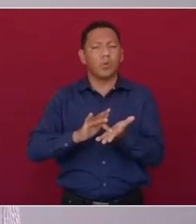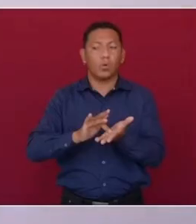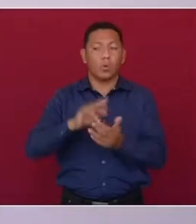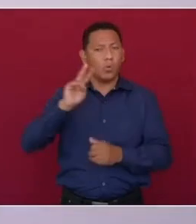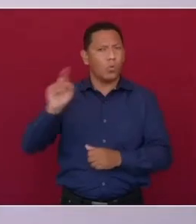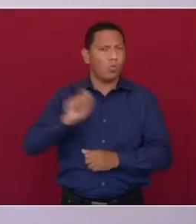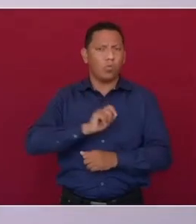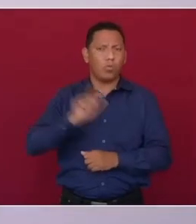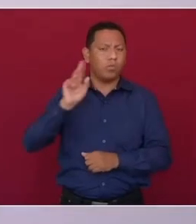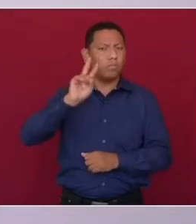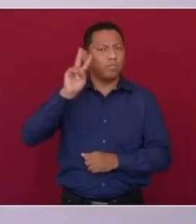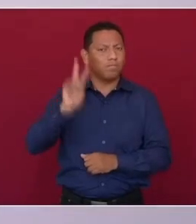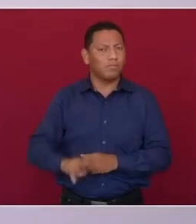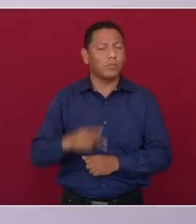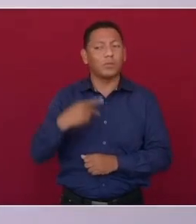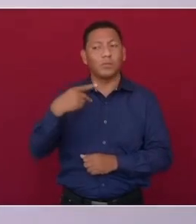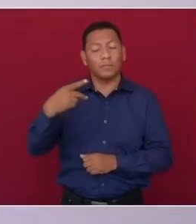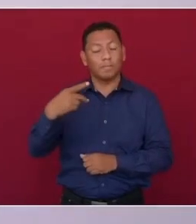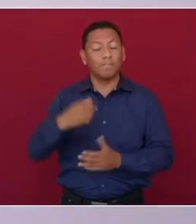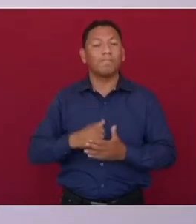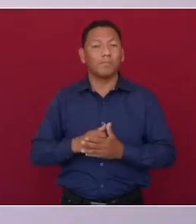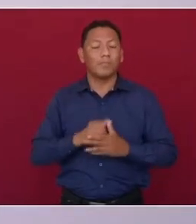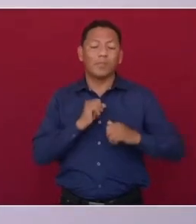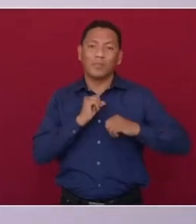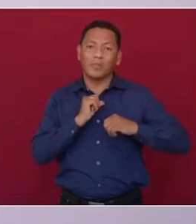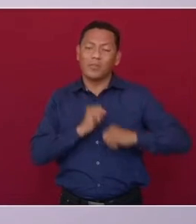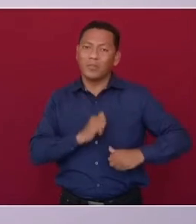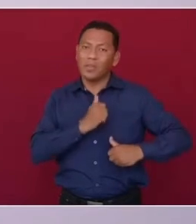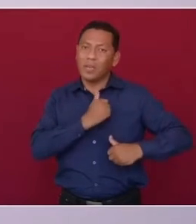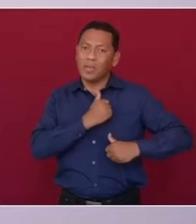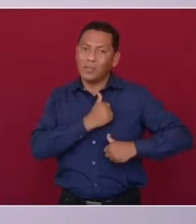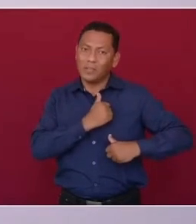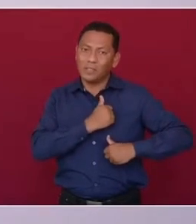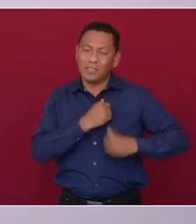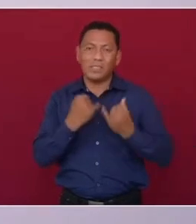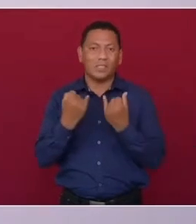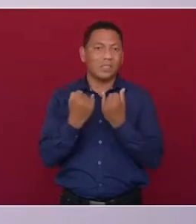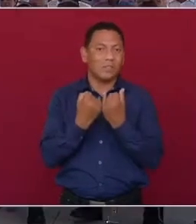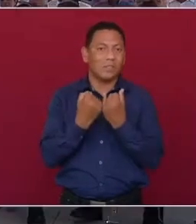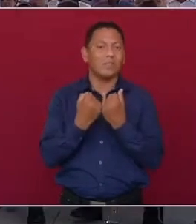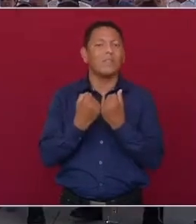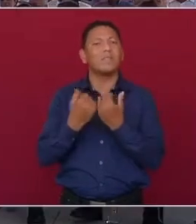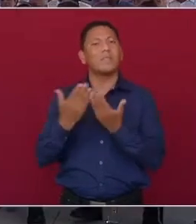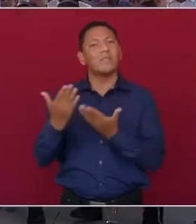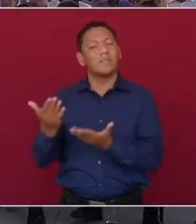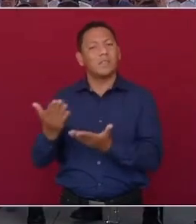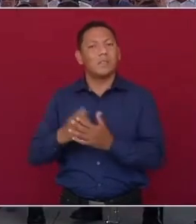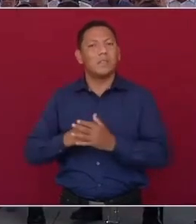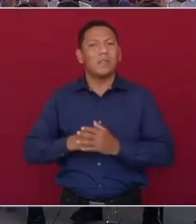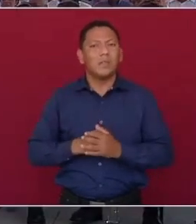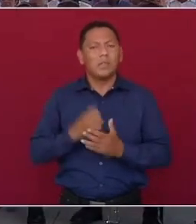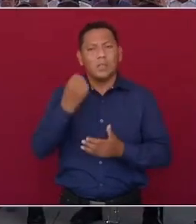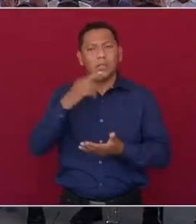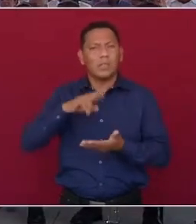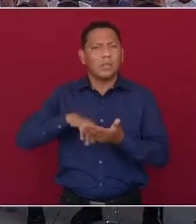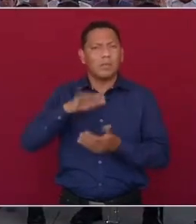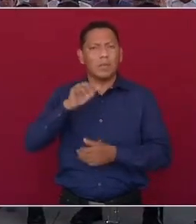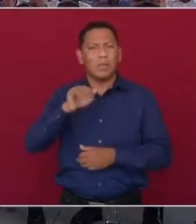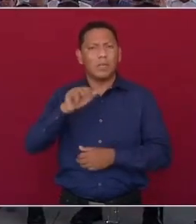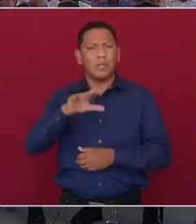excepcional de las Fuerzas Armadas, tanto de la Secretaría de la Defensa como de la Secretaría de